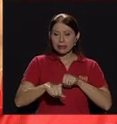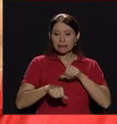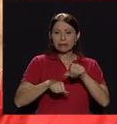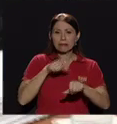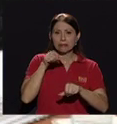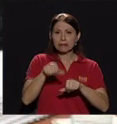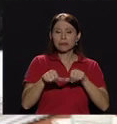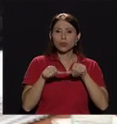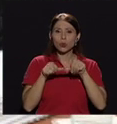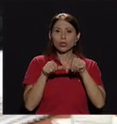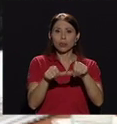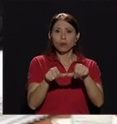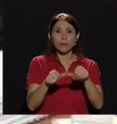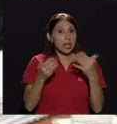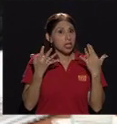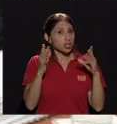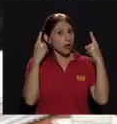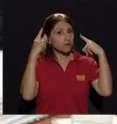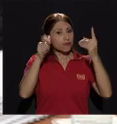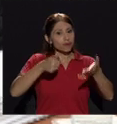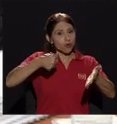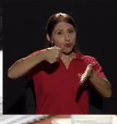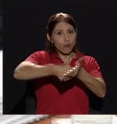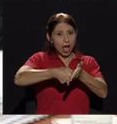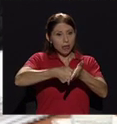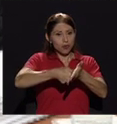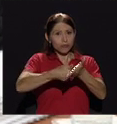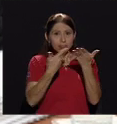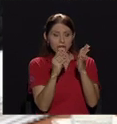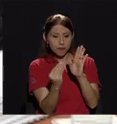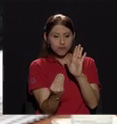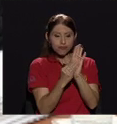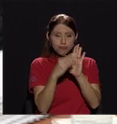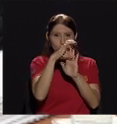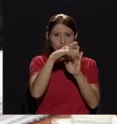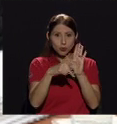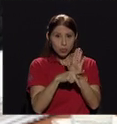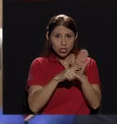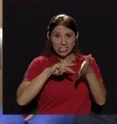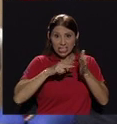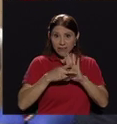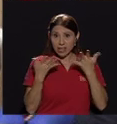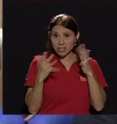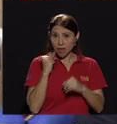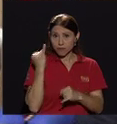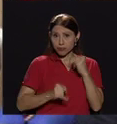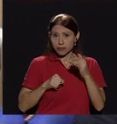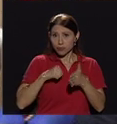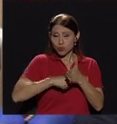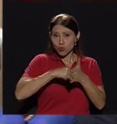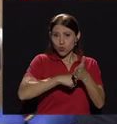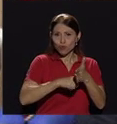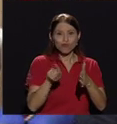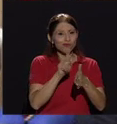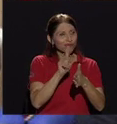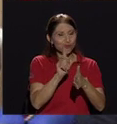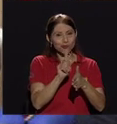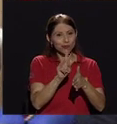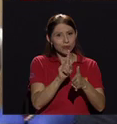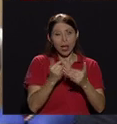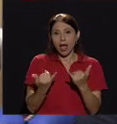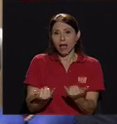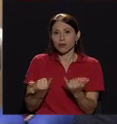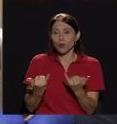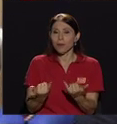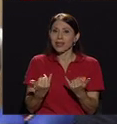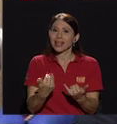lucha continúa, de que por tener ya el sufragio consagrado en la Constitución, la lucha concluyó, sino que